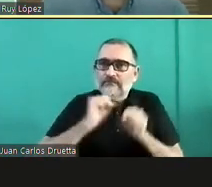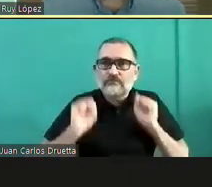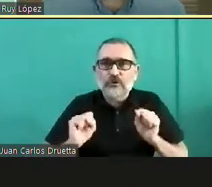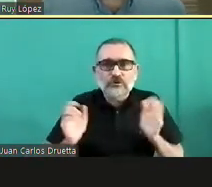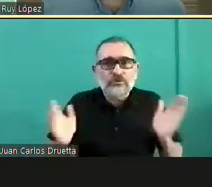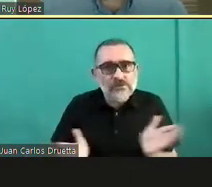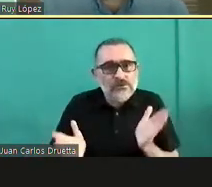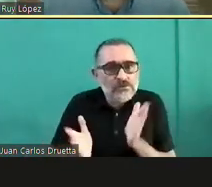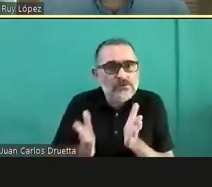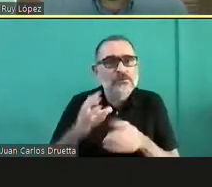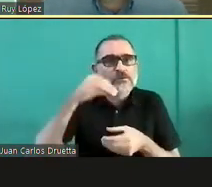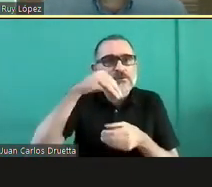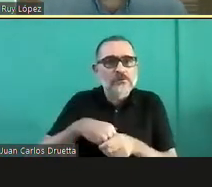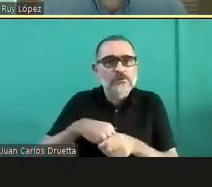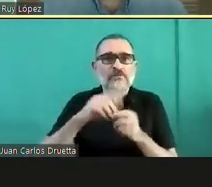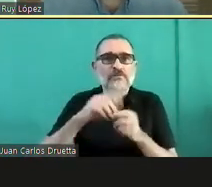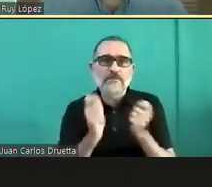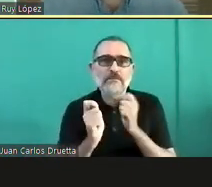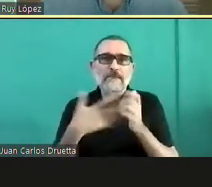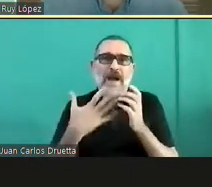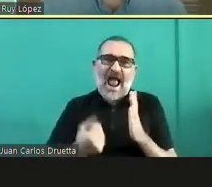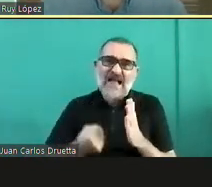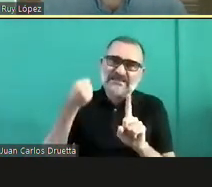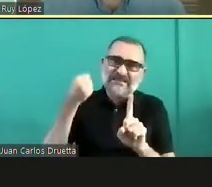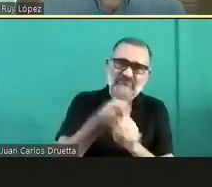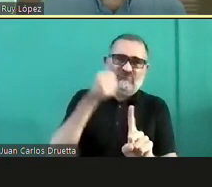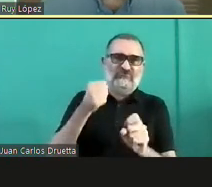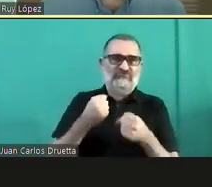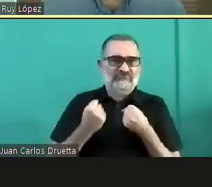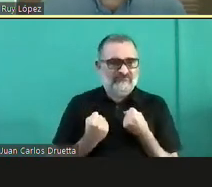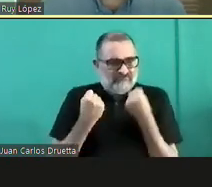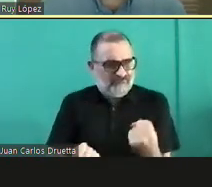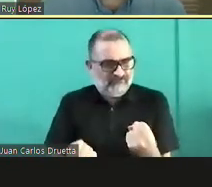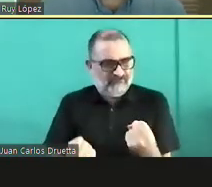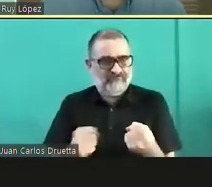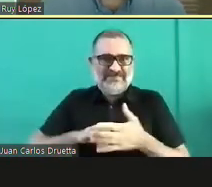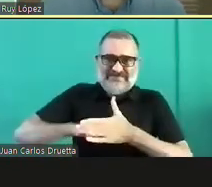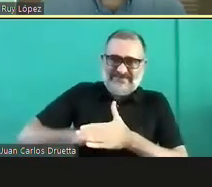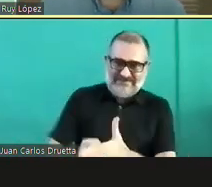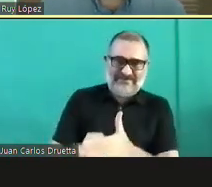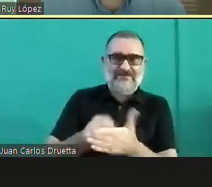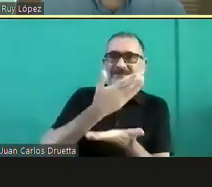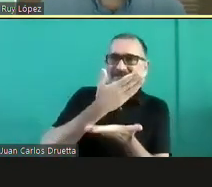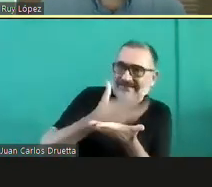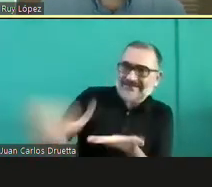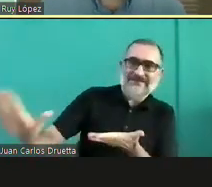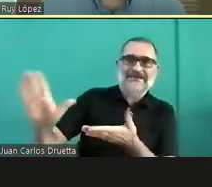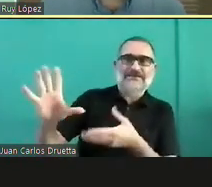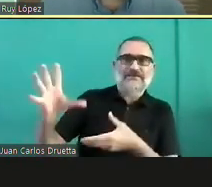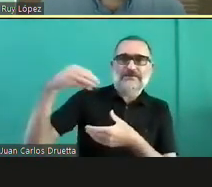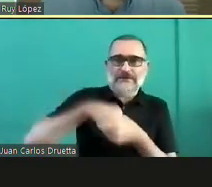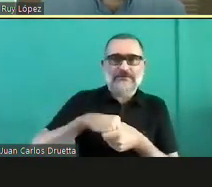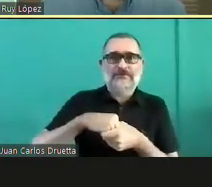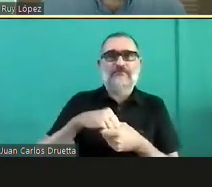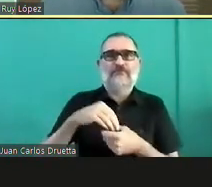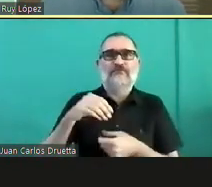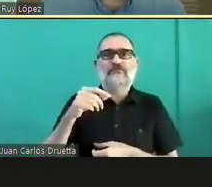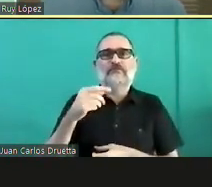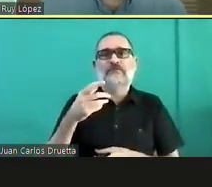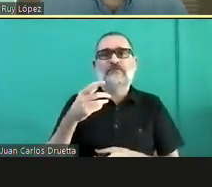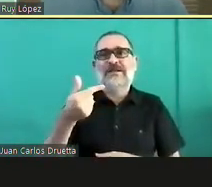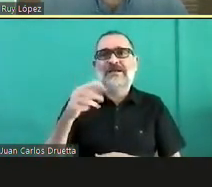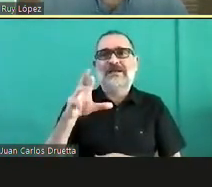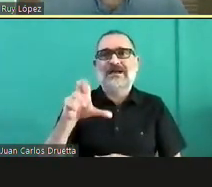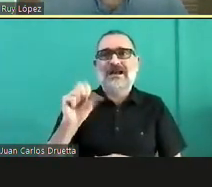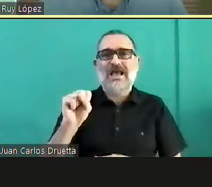y nosotros dentro de este grupo de transformación del sistema agroalimentario de acciones intersectoriales en el gobierno fuimos